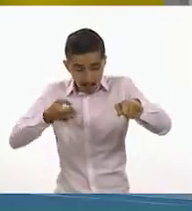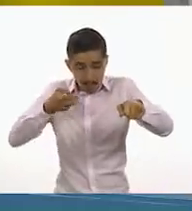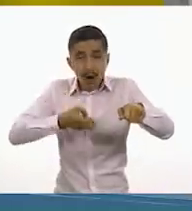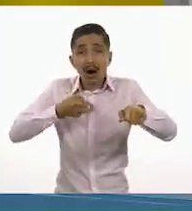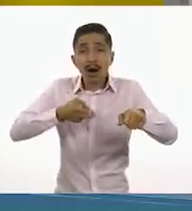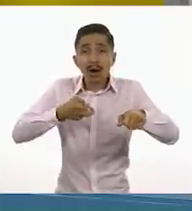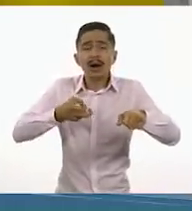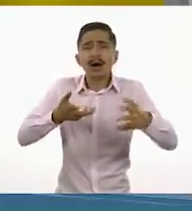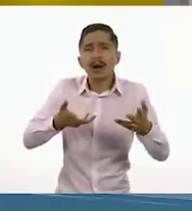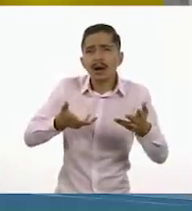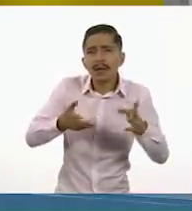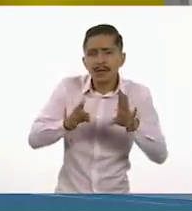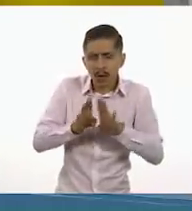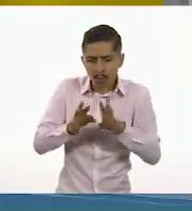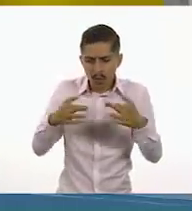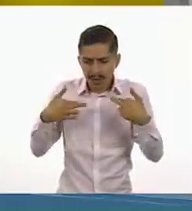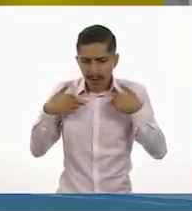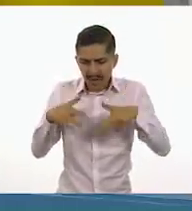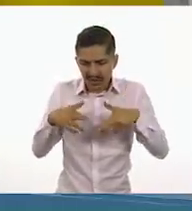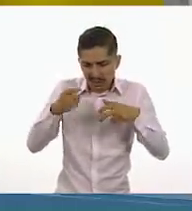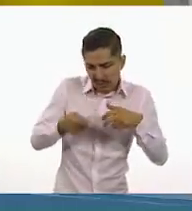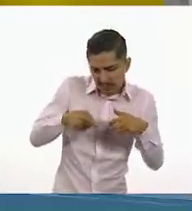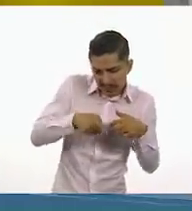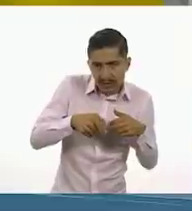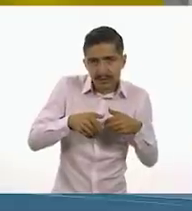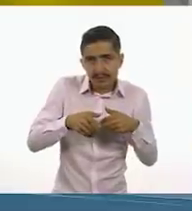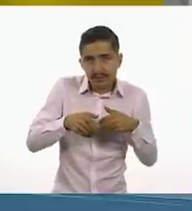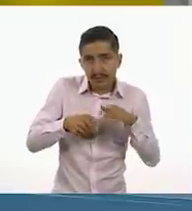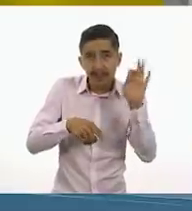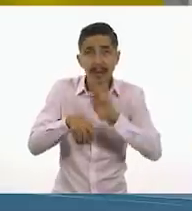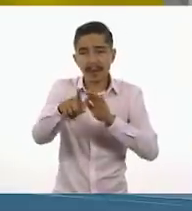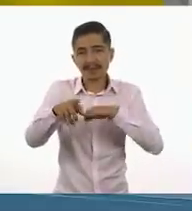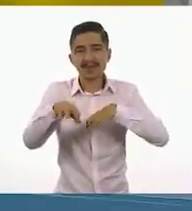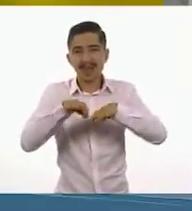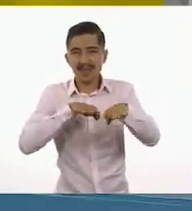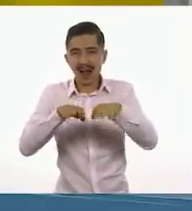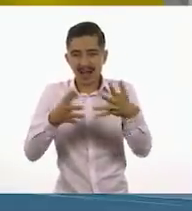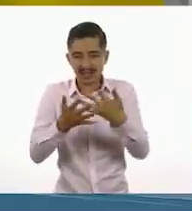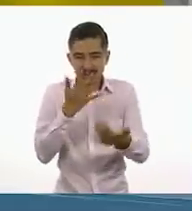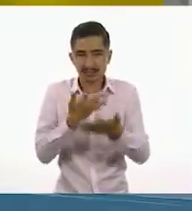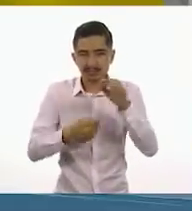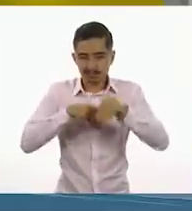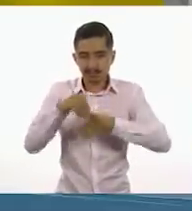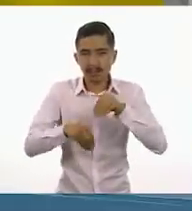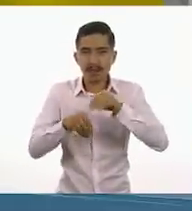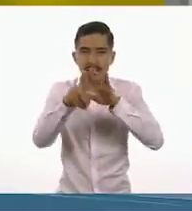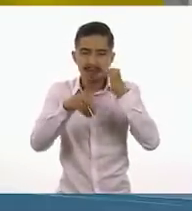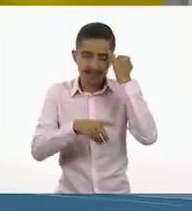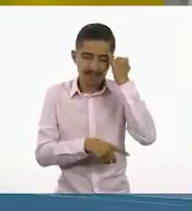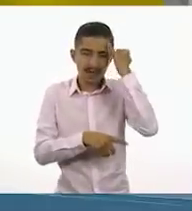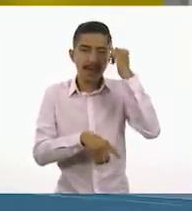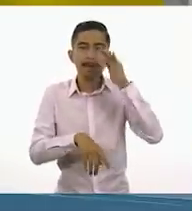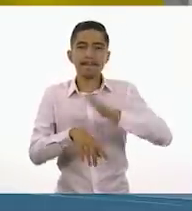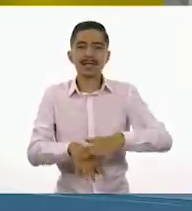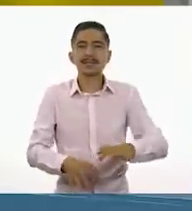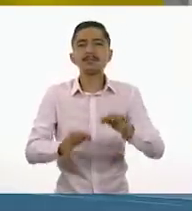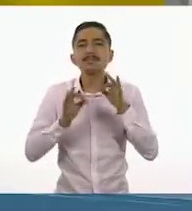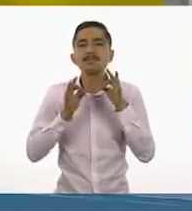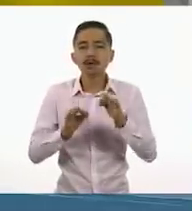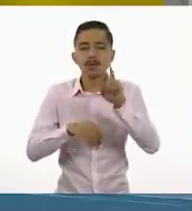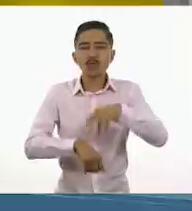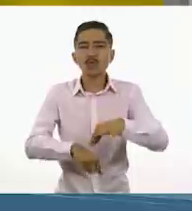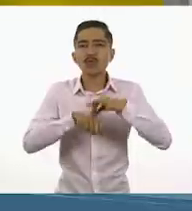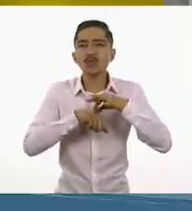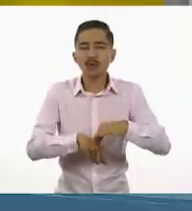escala con que se representa el objeto, para que quienes trabajan en su elaboración tengan una idea más precisa del tamaño